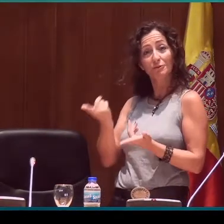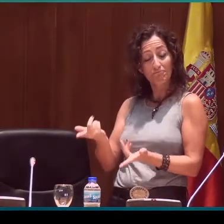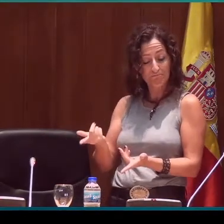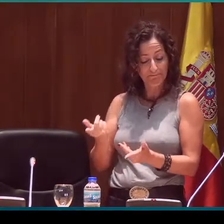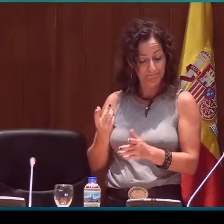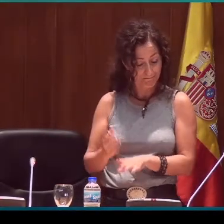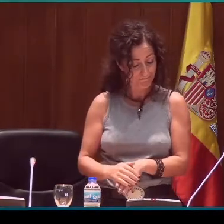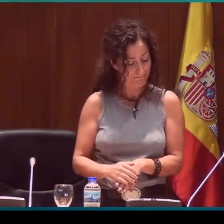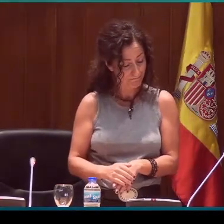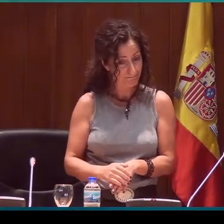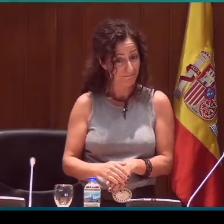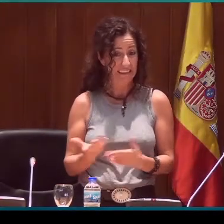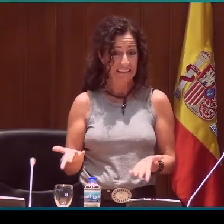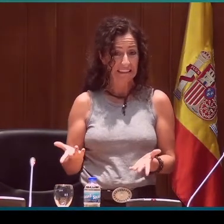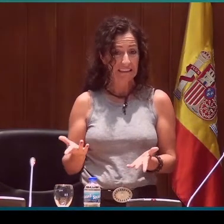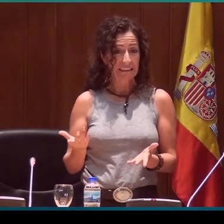También hemos visto